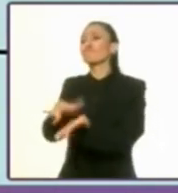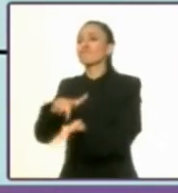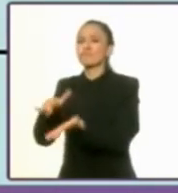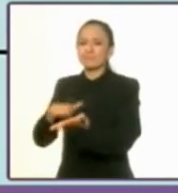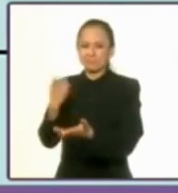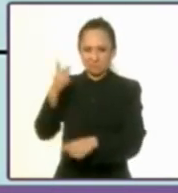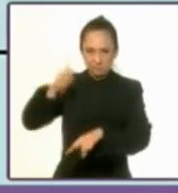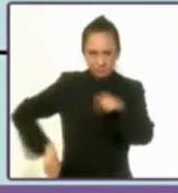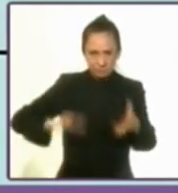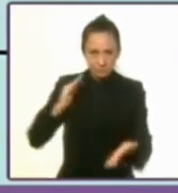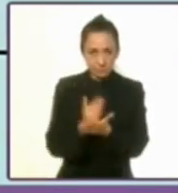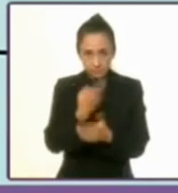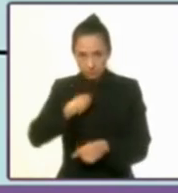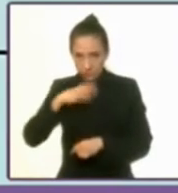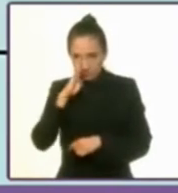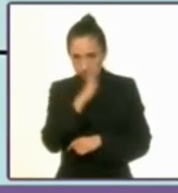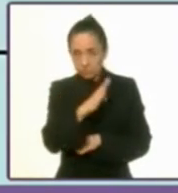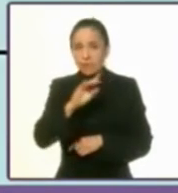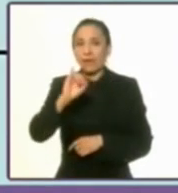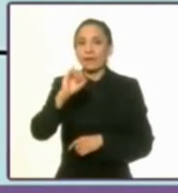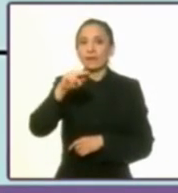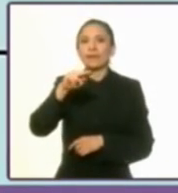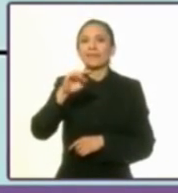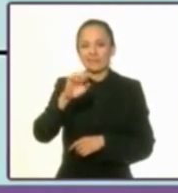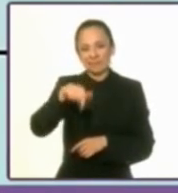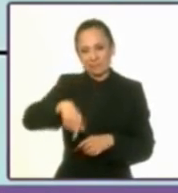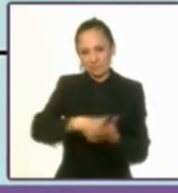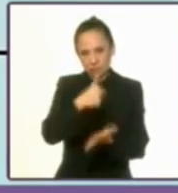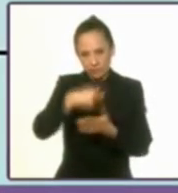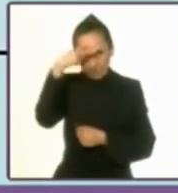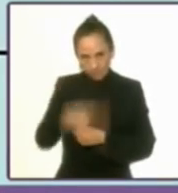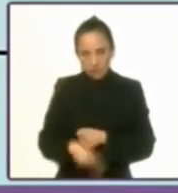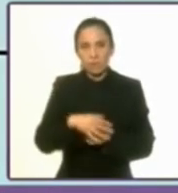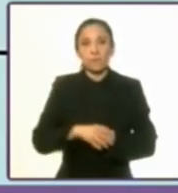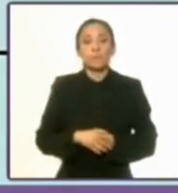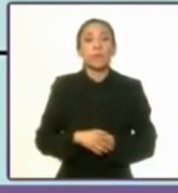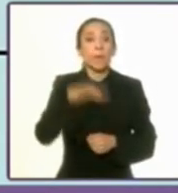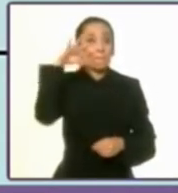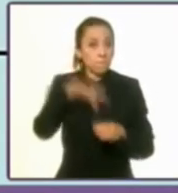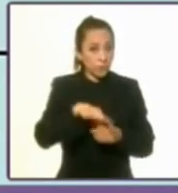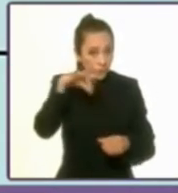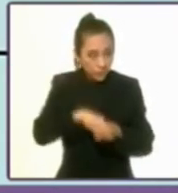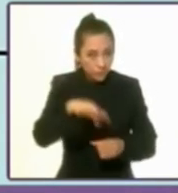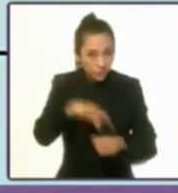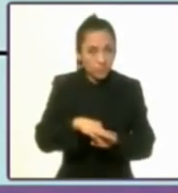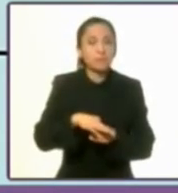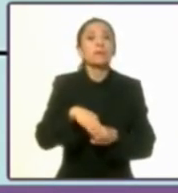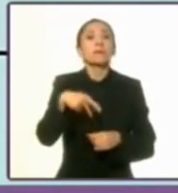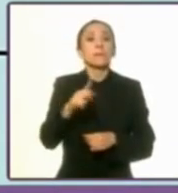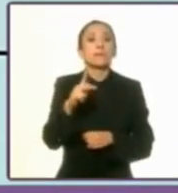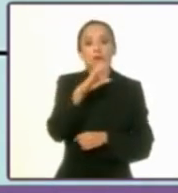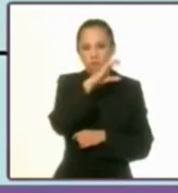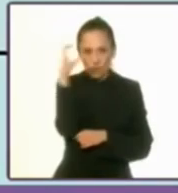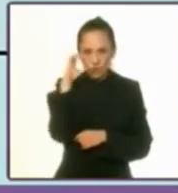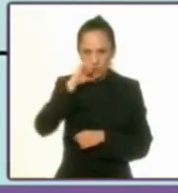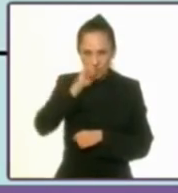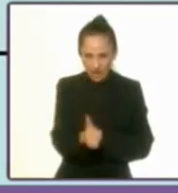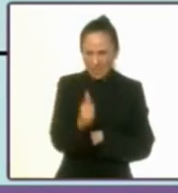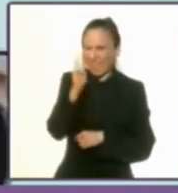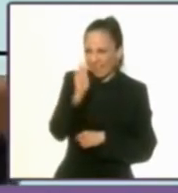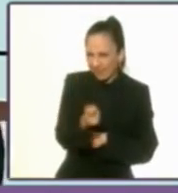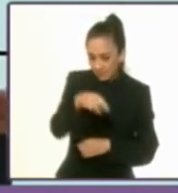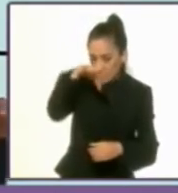electoral es voto sin foto esta idea de dejar que se pueda votar que se va a tomar foto al voto